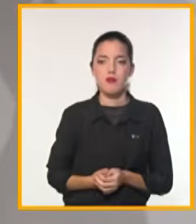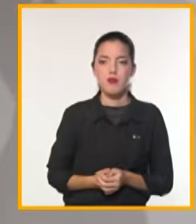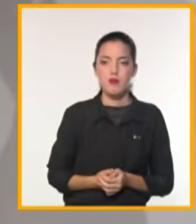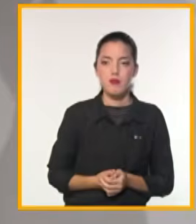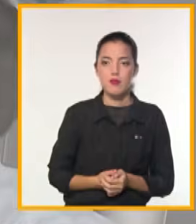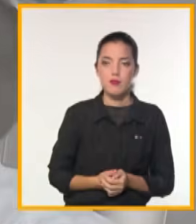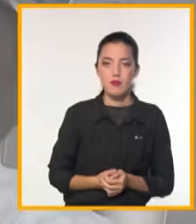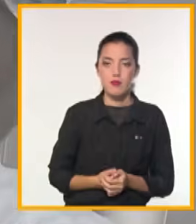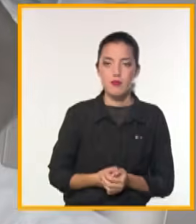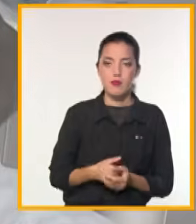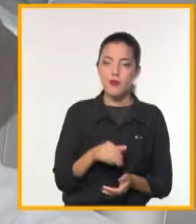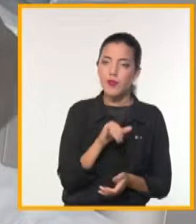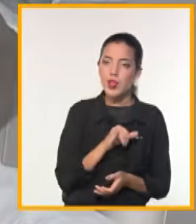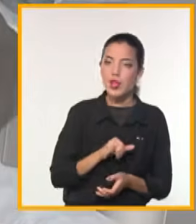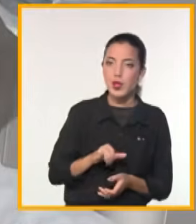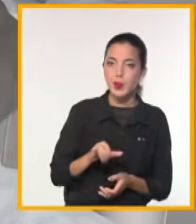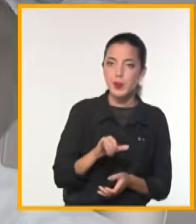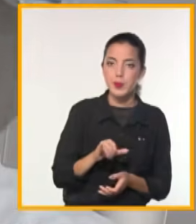y realmente